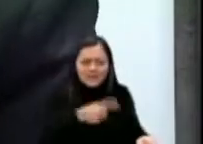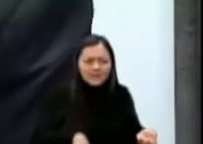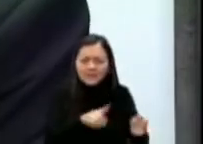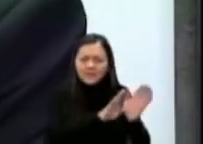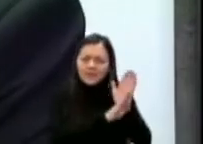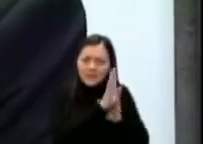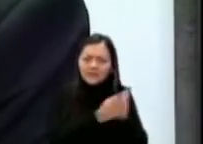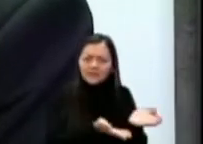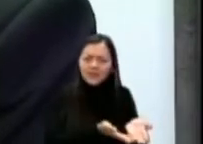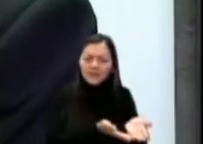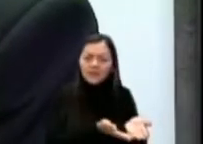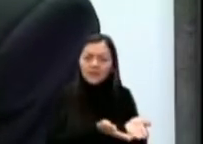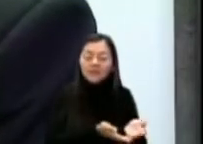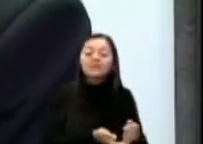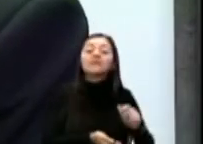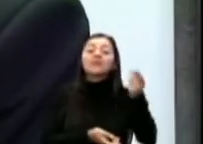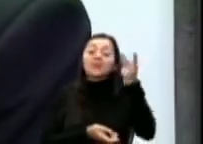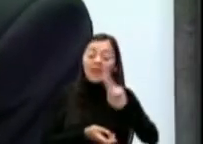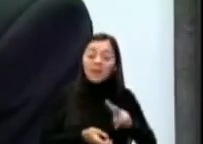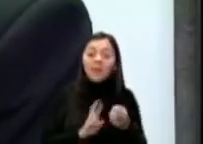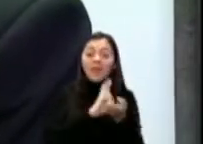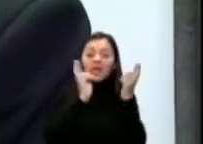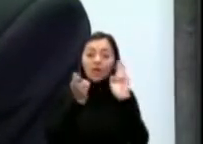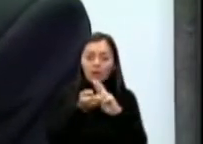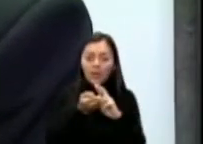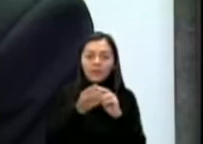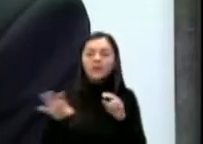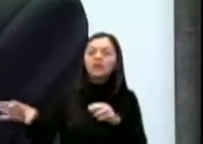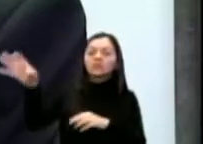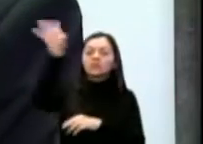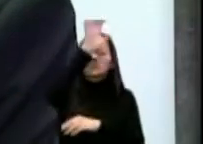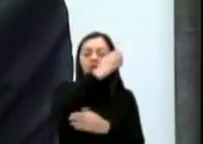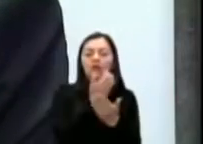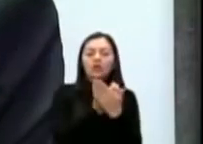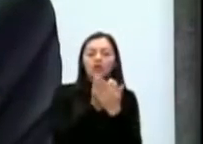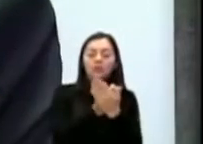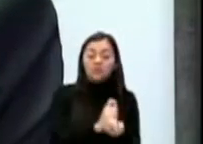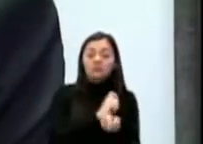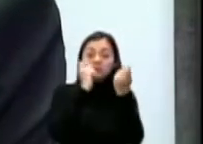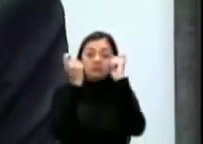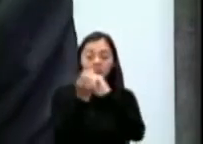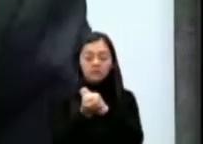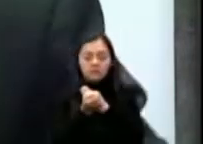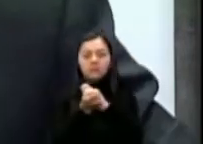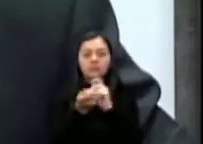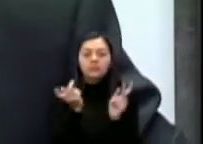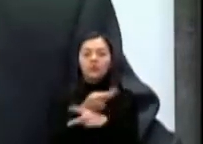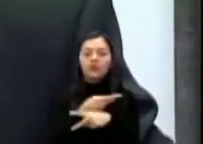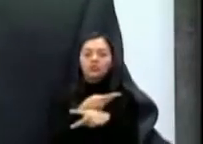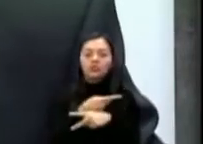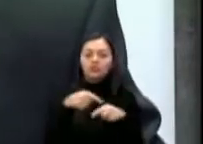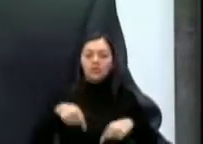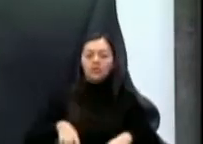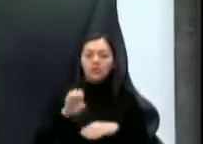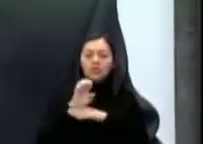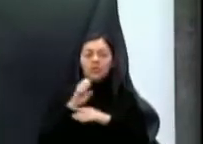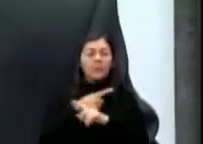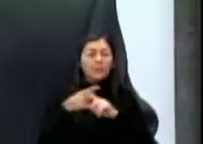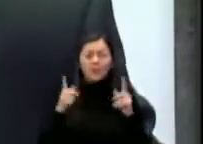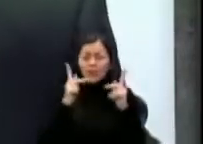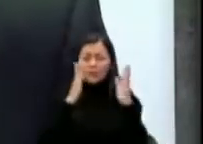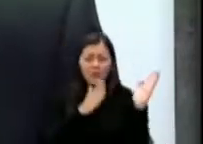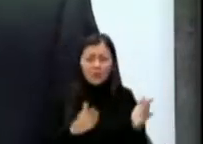otros sectores de la economía para cambiar la matriz productiva preparándonos también porque hoy es el momento